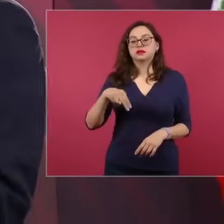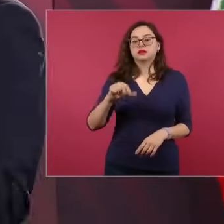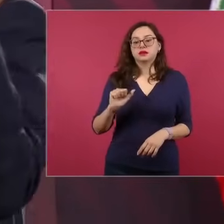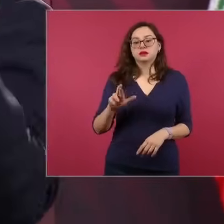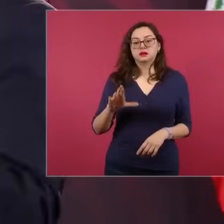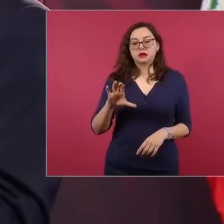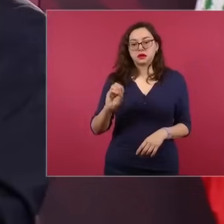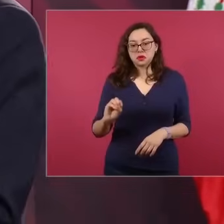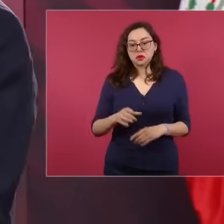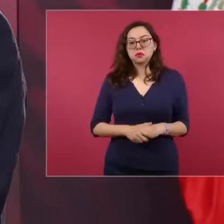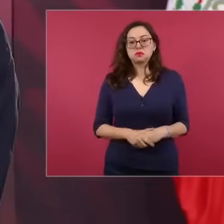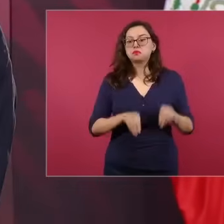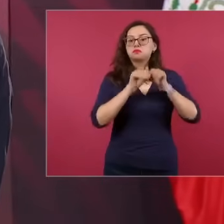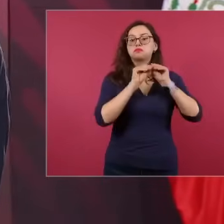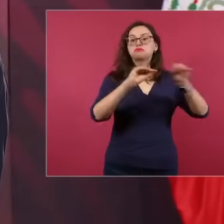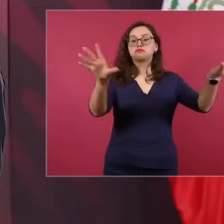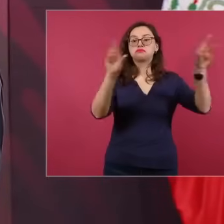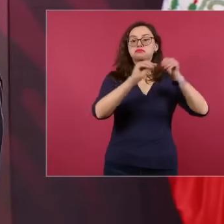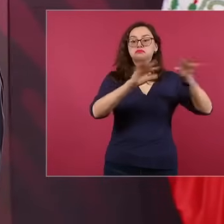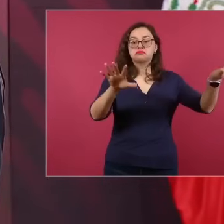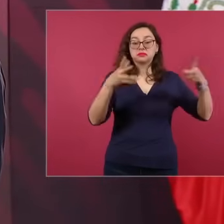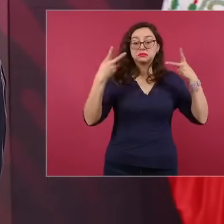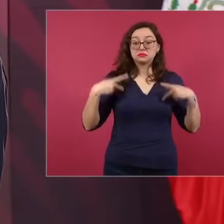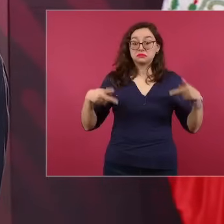Nada, nada.